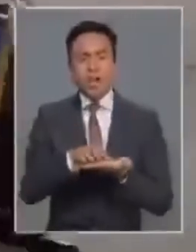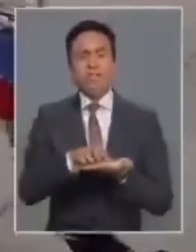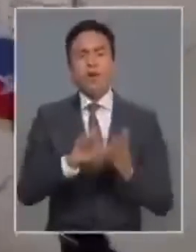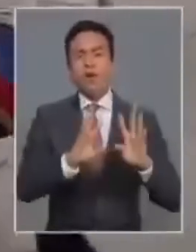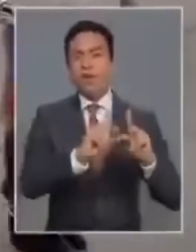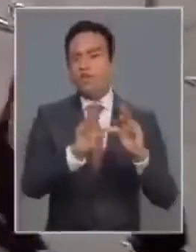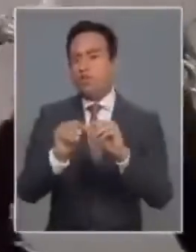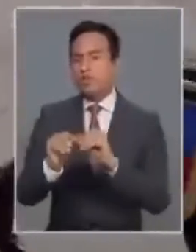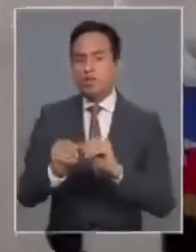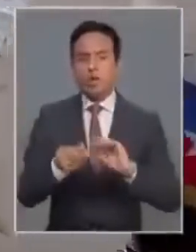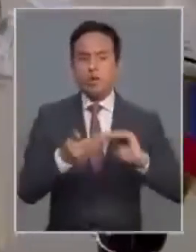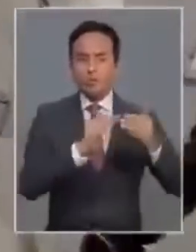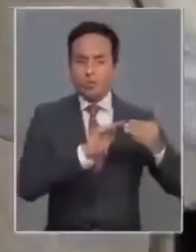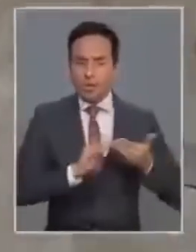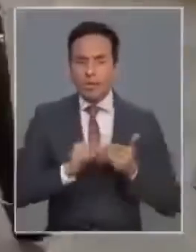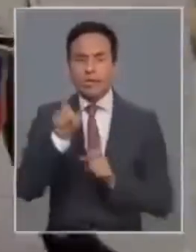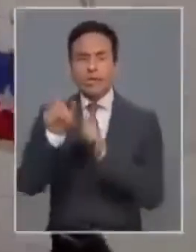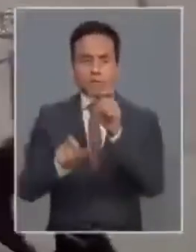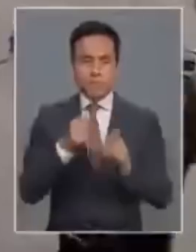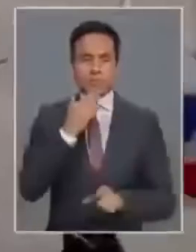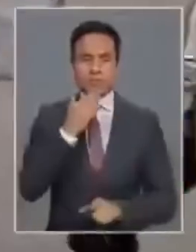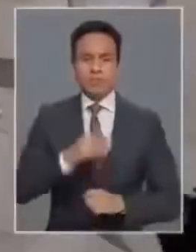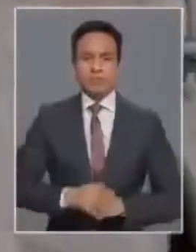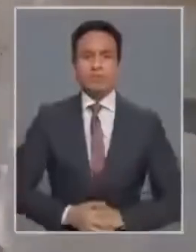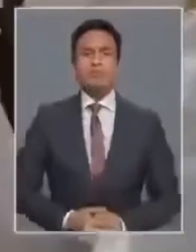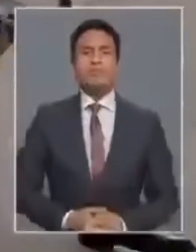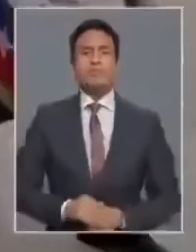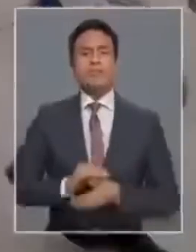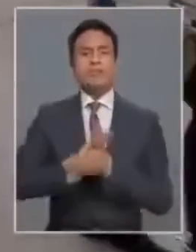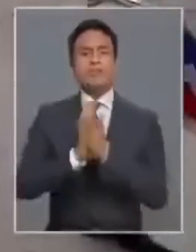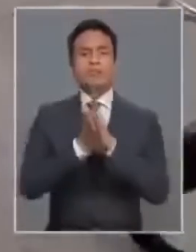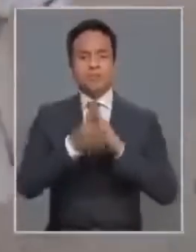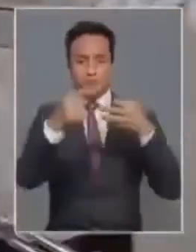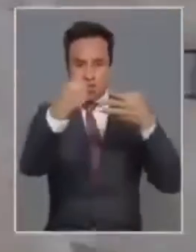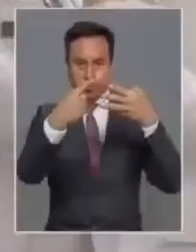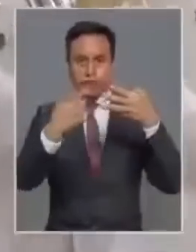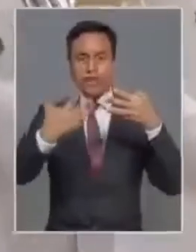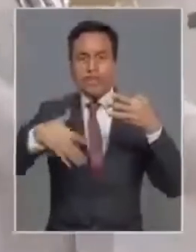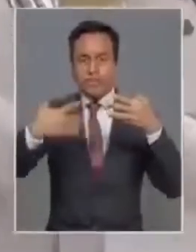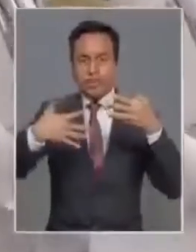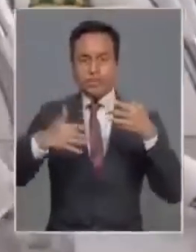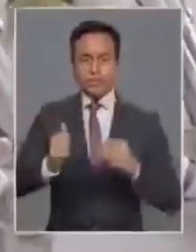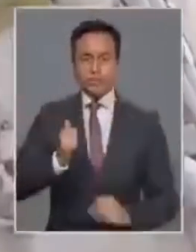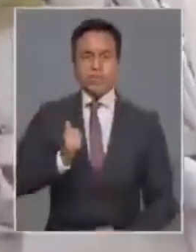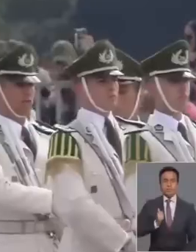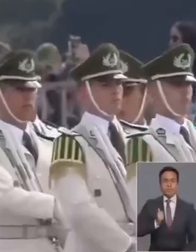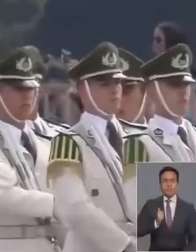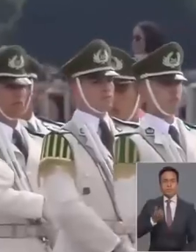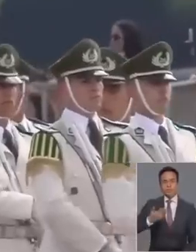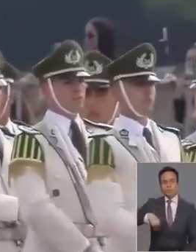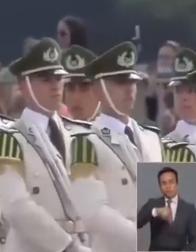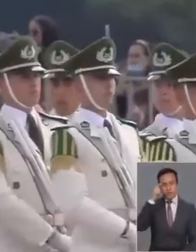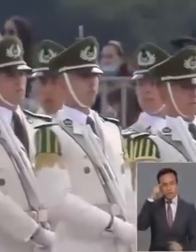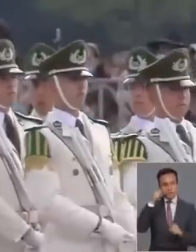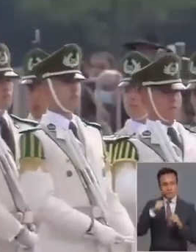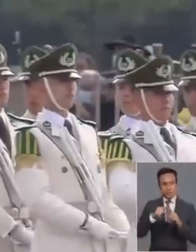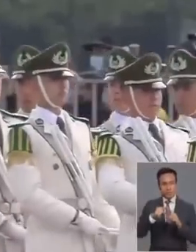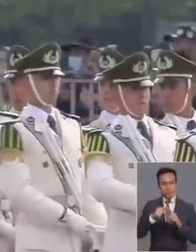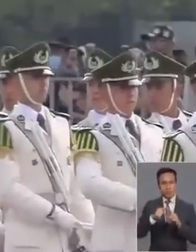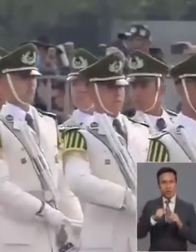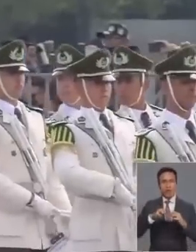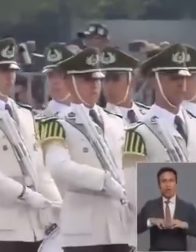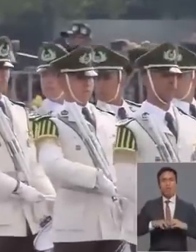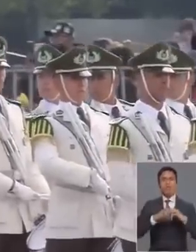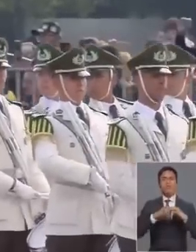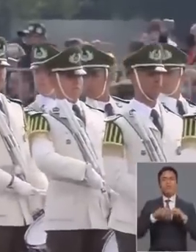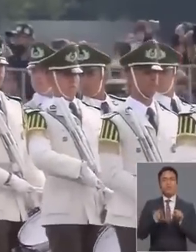para tocar los redoblantes, gracias de verdad a todos porque nos despejaron muchísimas dudas que nosotros teníamos. Ustedes